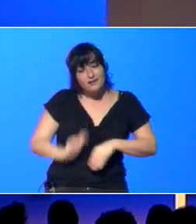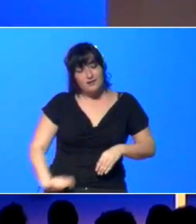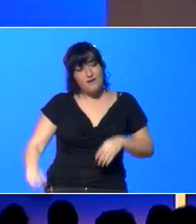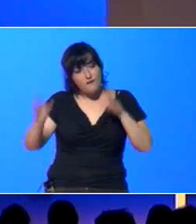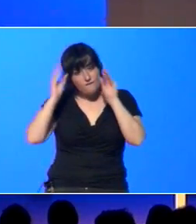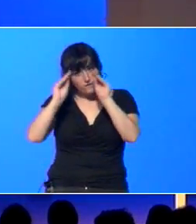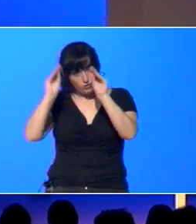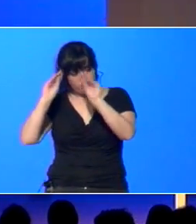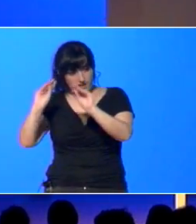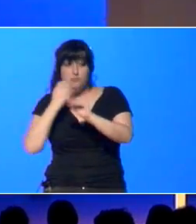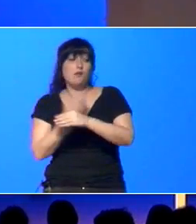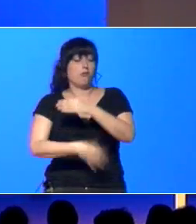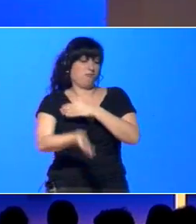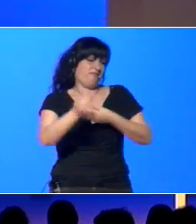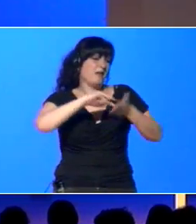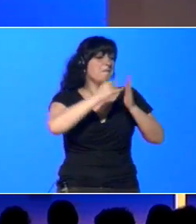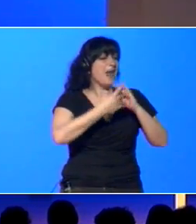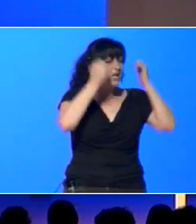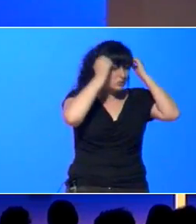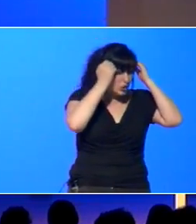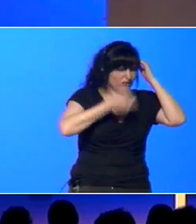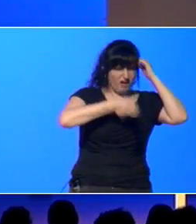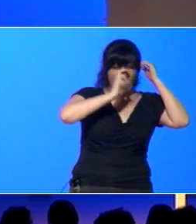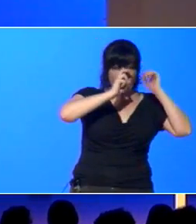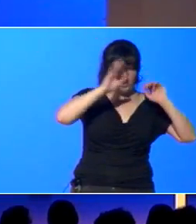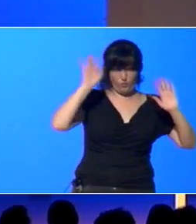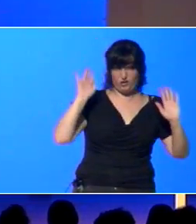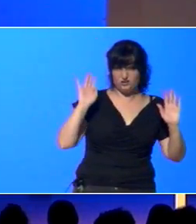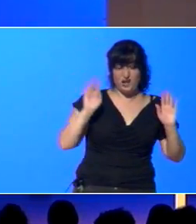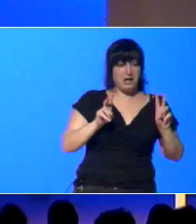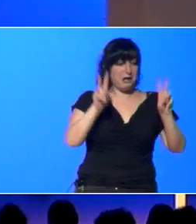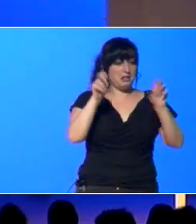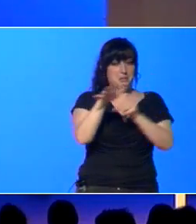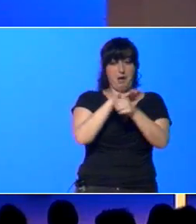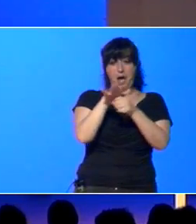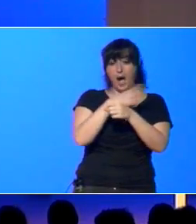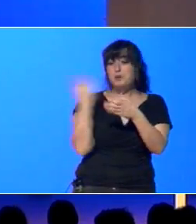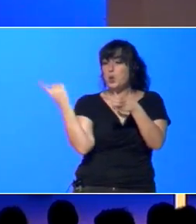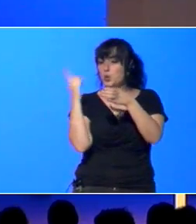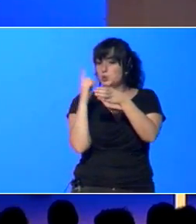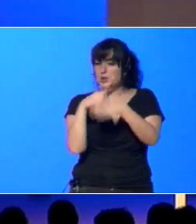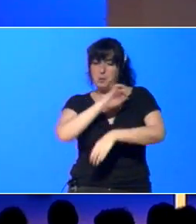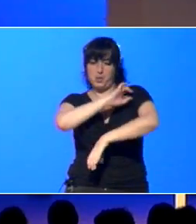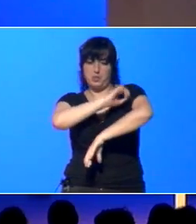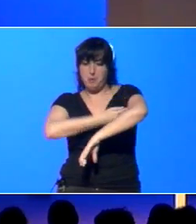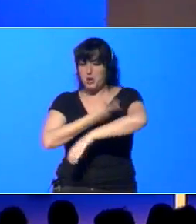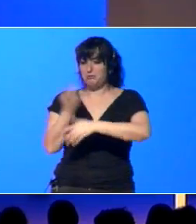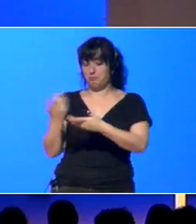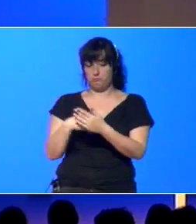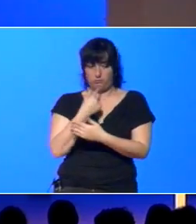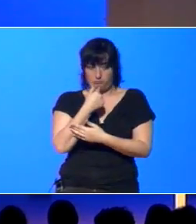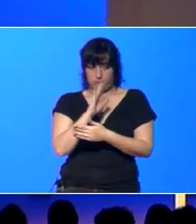planes de estudios antiguos nos hablaban desde el punto de vista del ámbito inclusivo en la educación física, pero tampoco